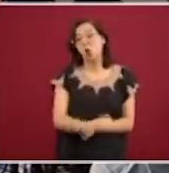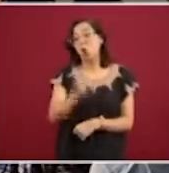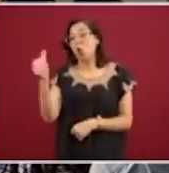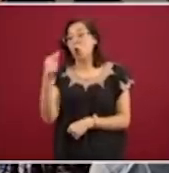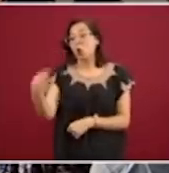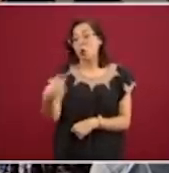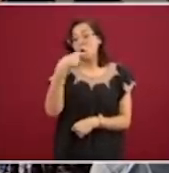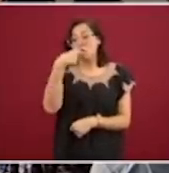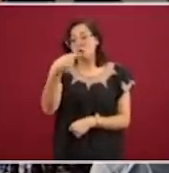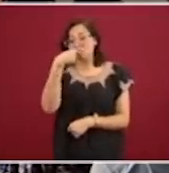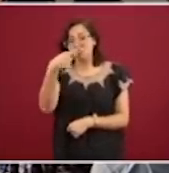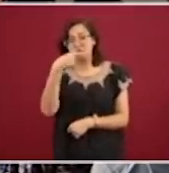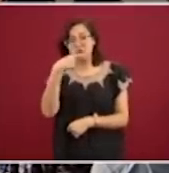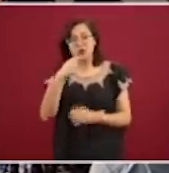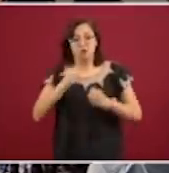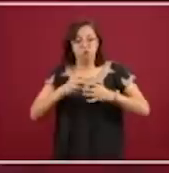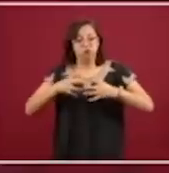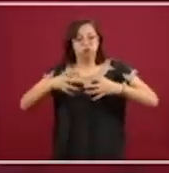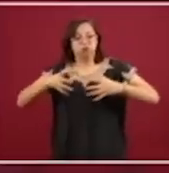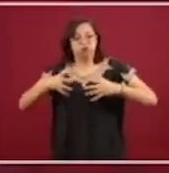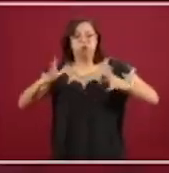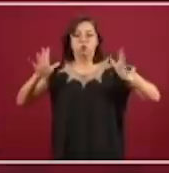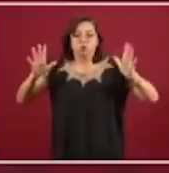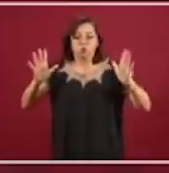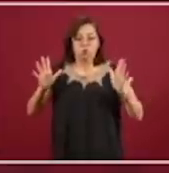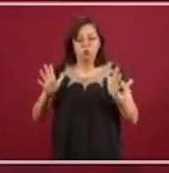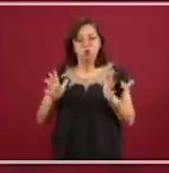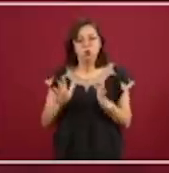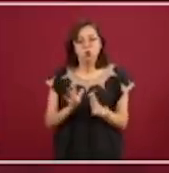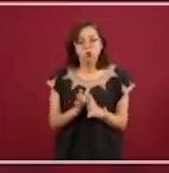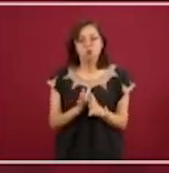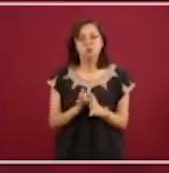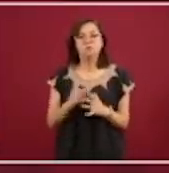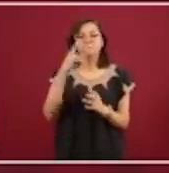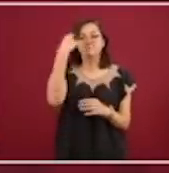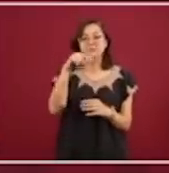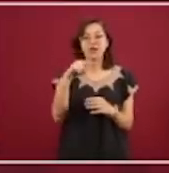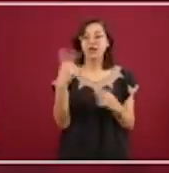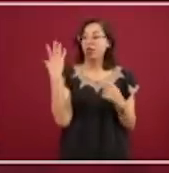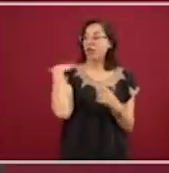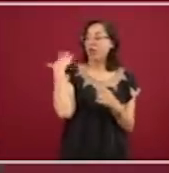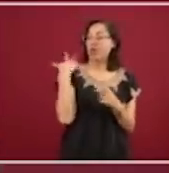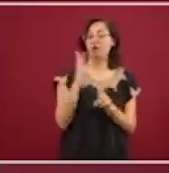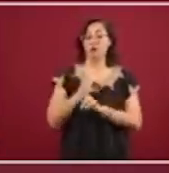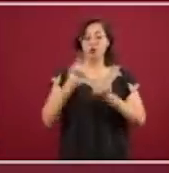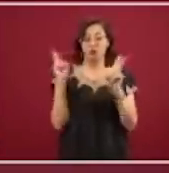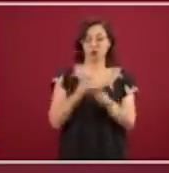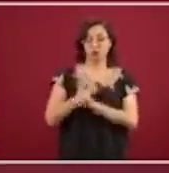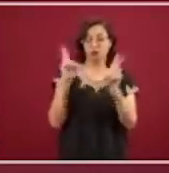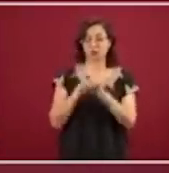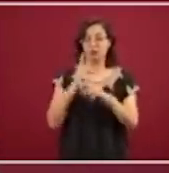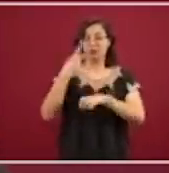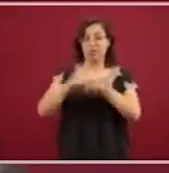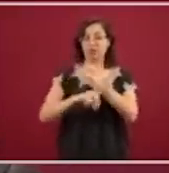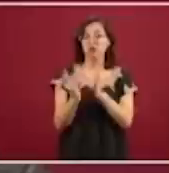como antiinflamatorios potentes y esto buscando que haya una disminución del daño pulmonar, de la intensidad del